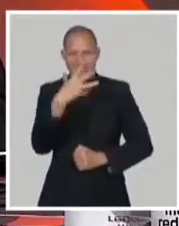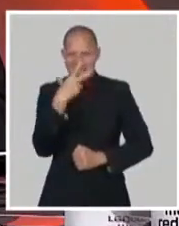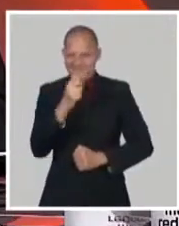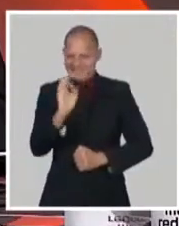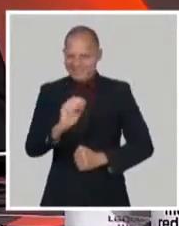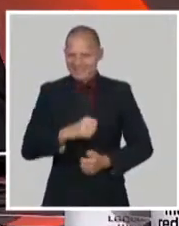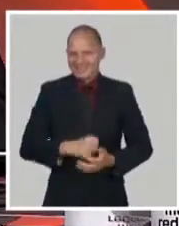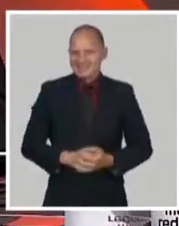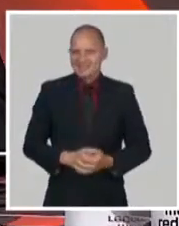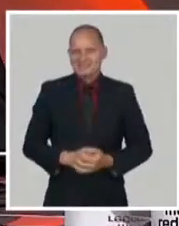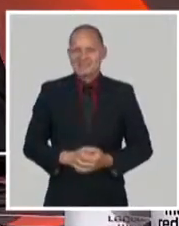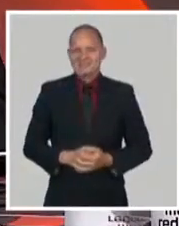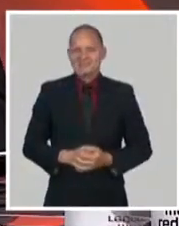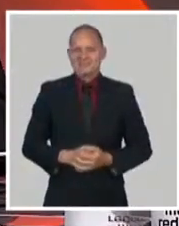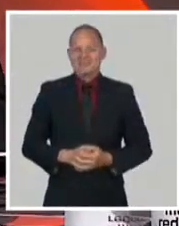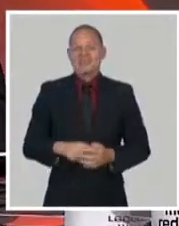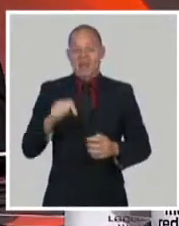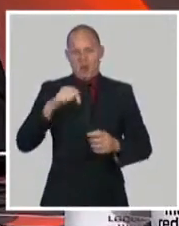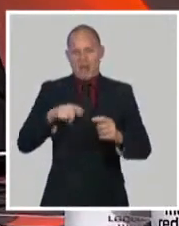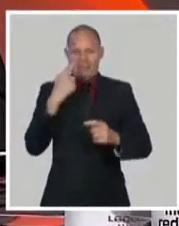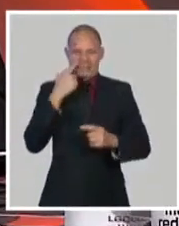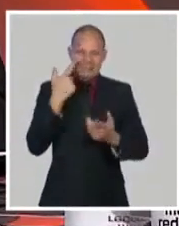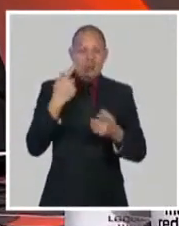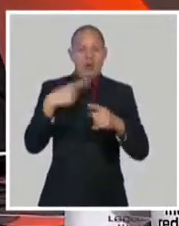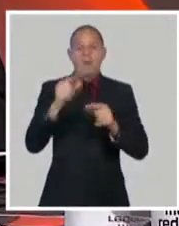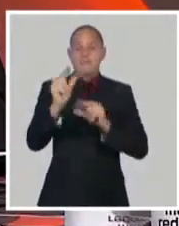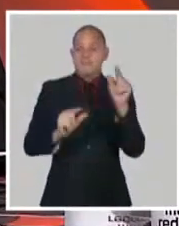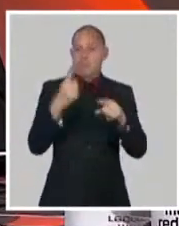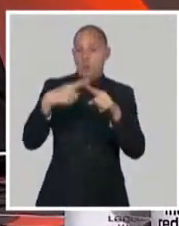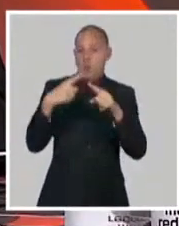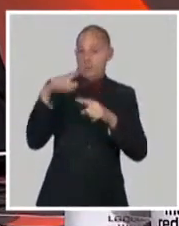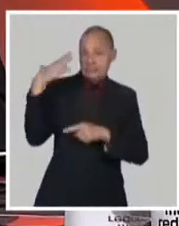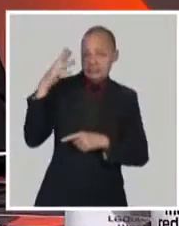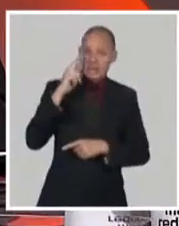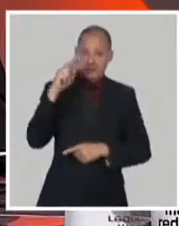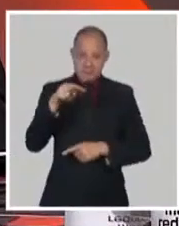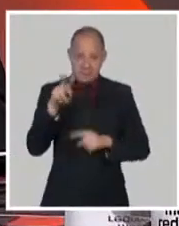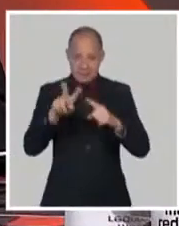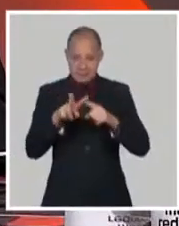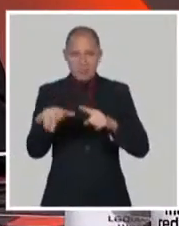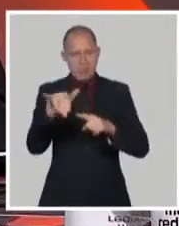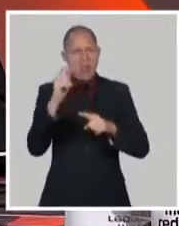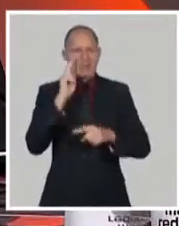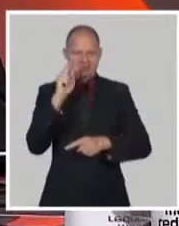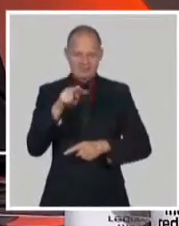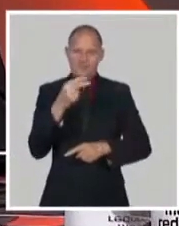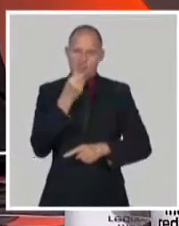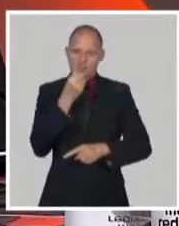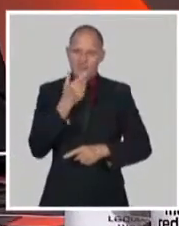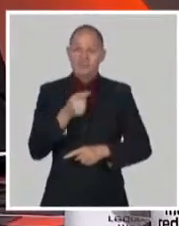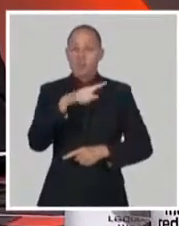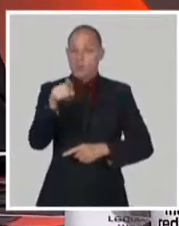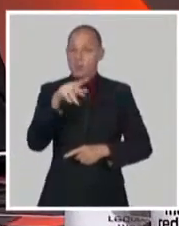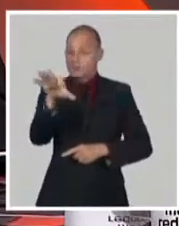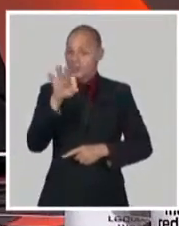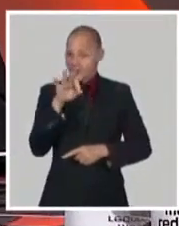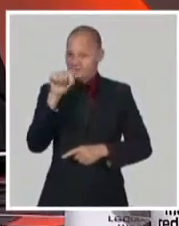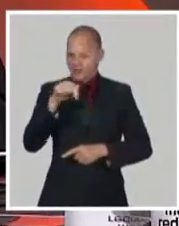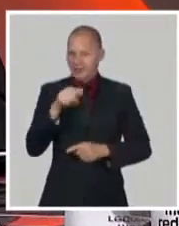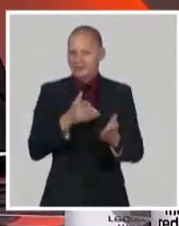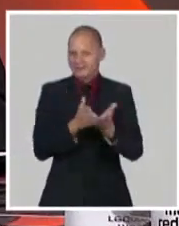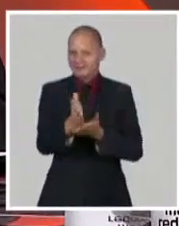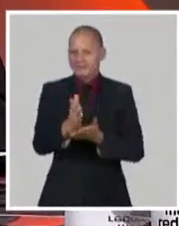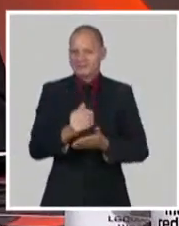mucho interés para nuestro pueblo y también para quienes nos están viendo en otras partes del mundo. Así que los invito a que nos acompañen en esta